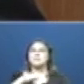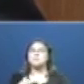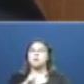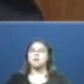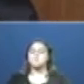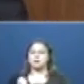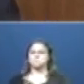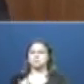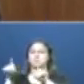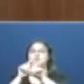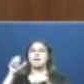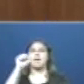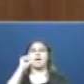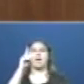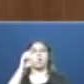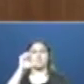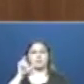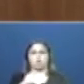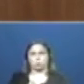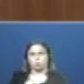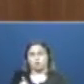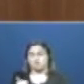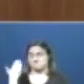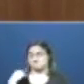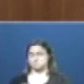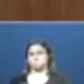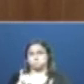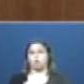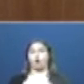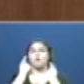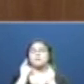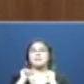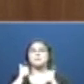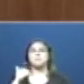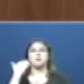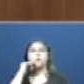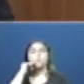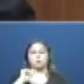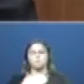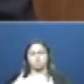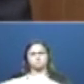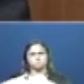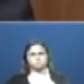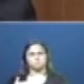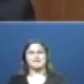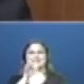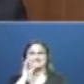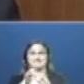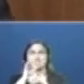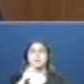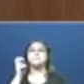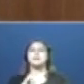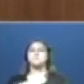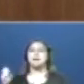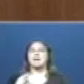rural que se presentará formalmente el próximo mes de julio que estará operativa en septiembre servirá para favorecer las actividades